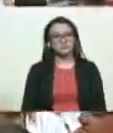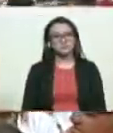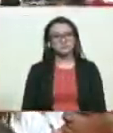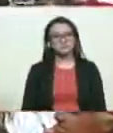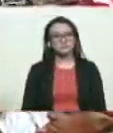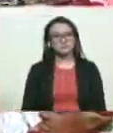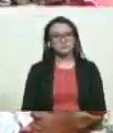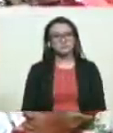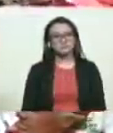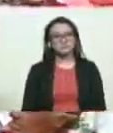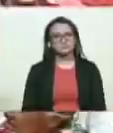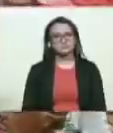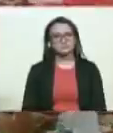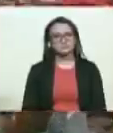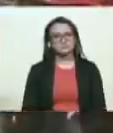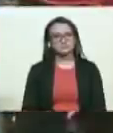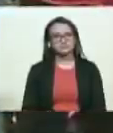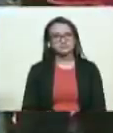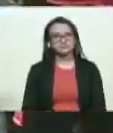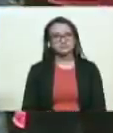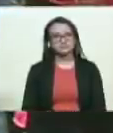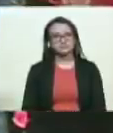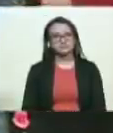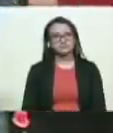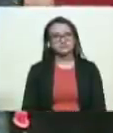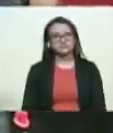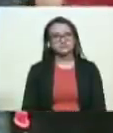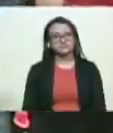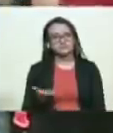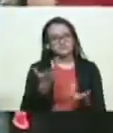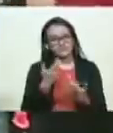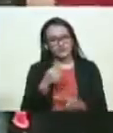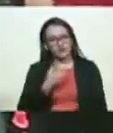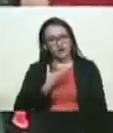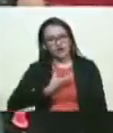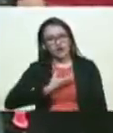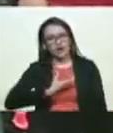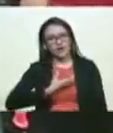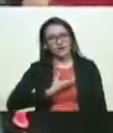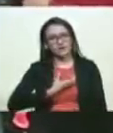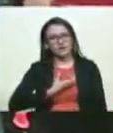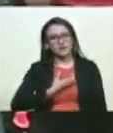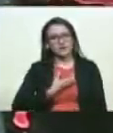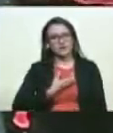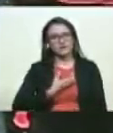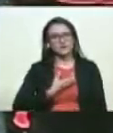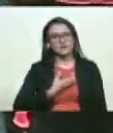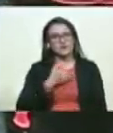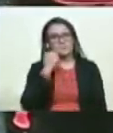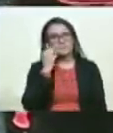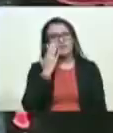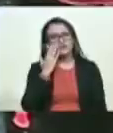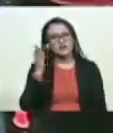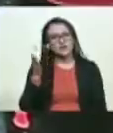pero además me dijo el alcalde willington y el padrino freddy